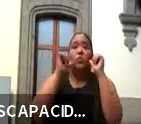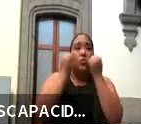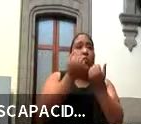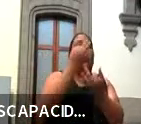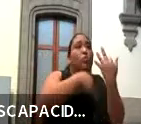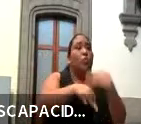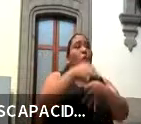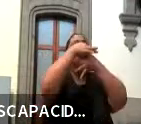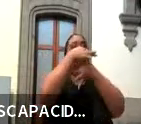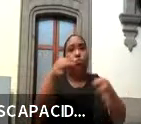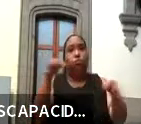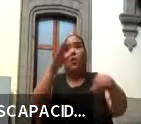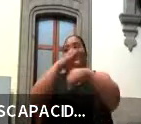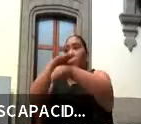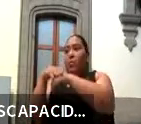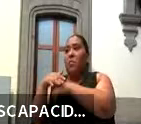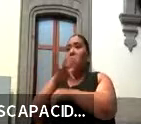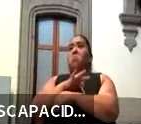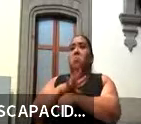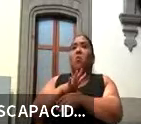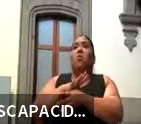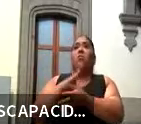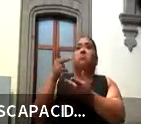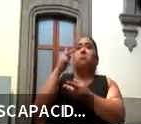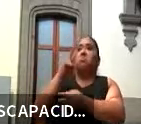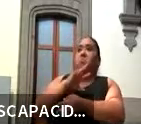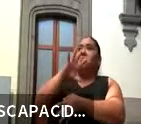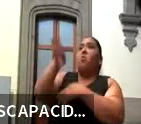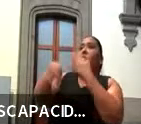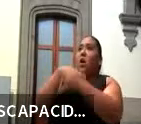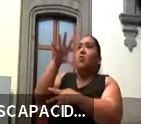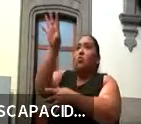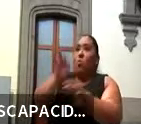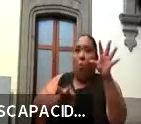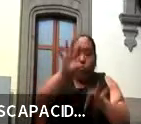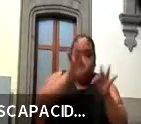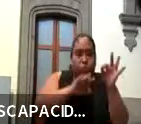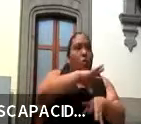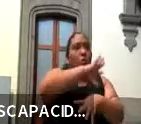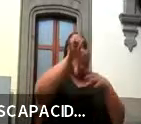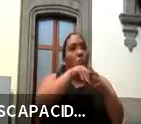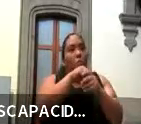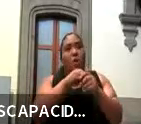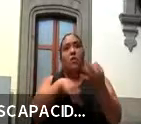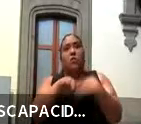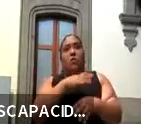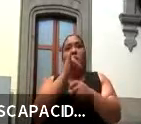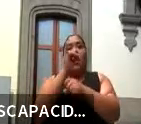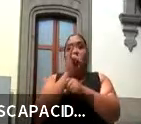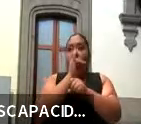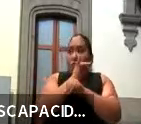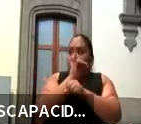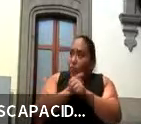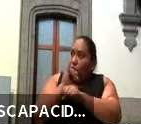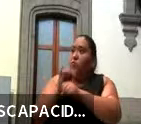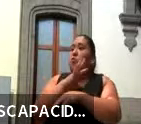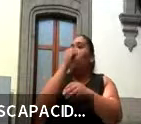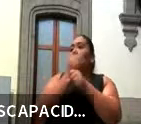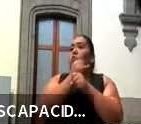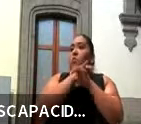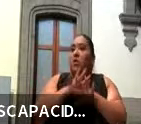y puedan bajar y descentralizar la información para que la información de cómo se avanza en ese proceso sea